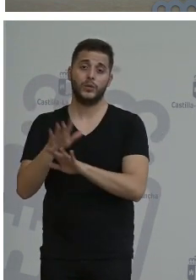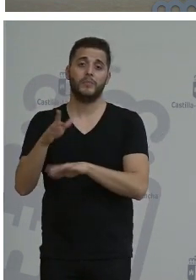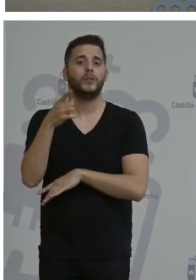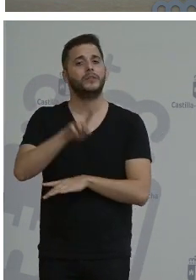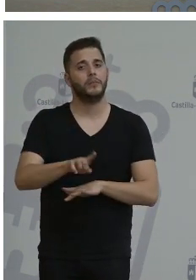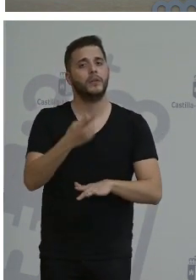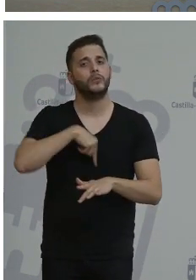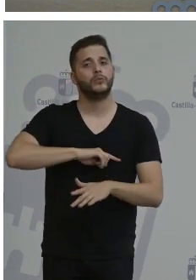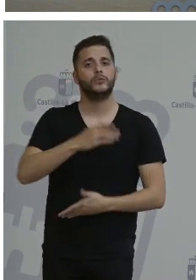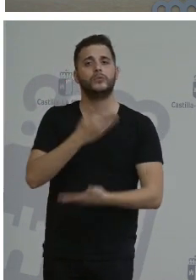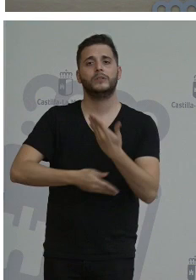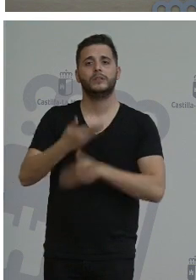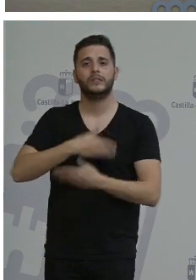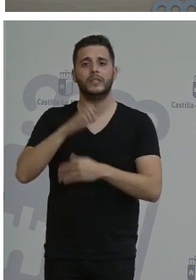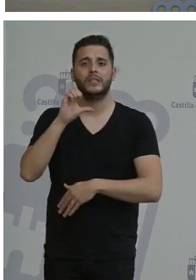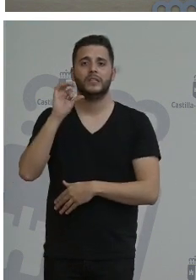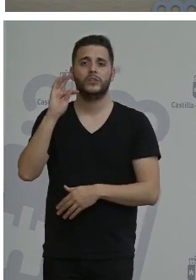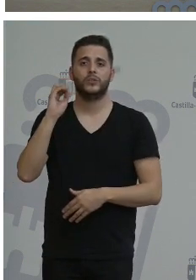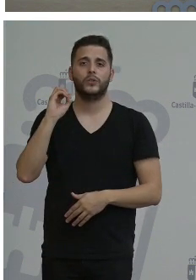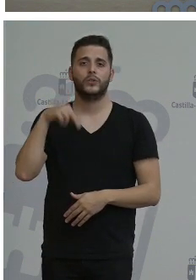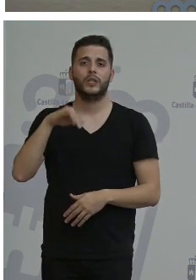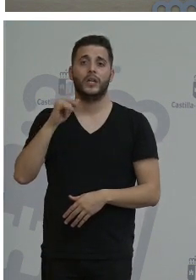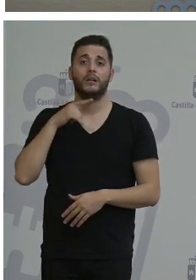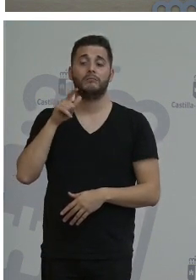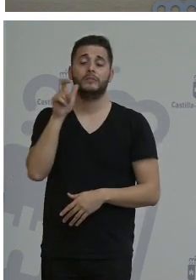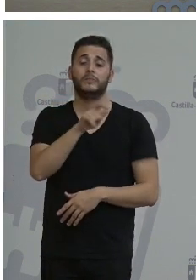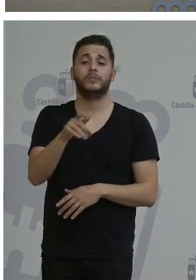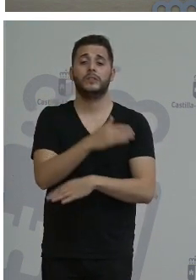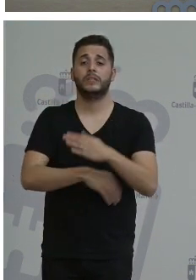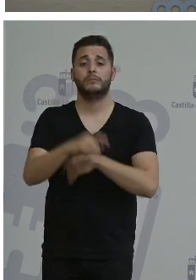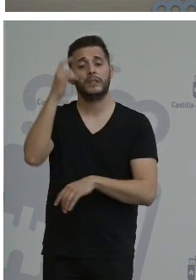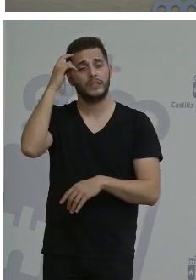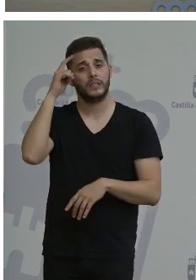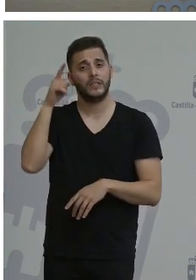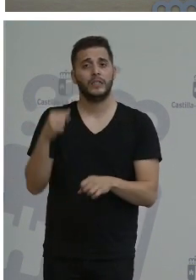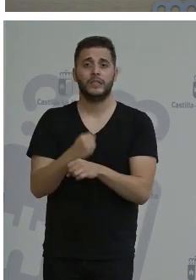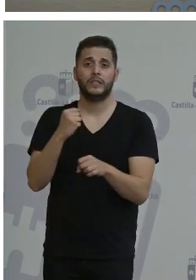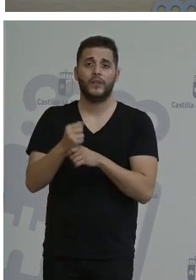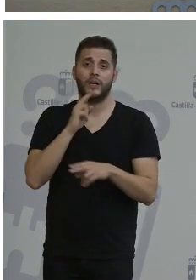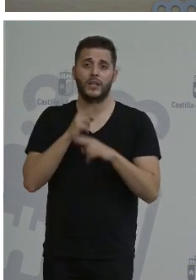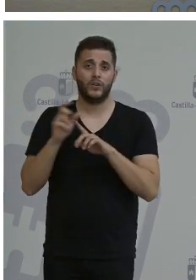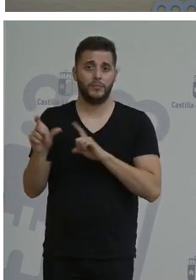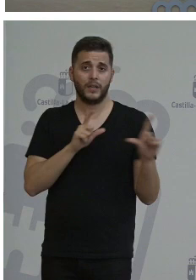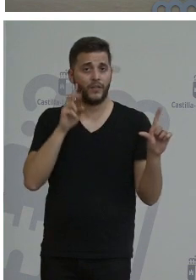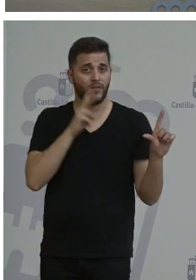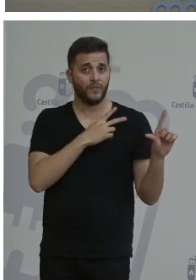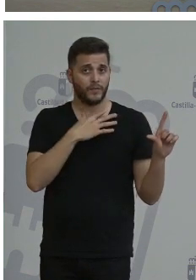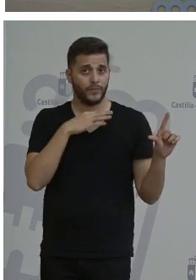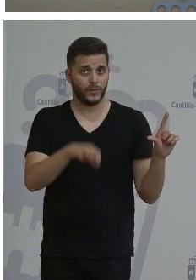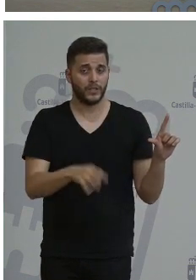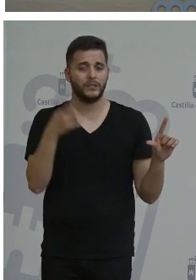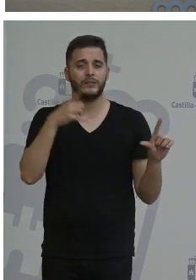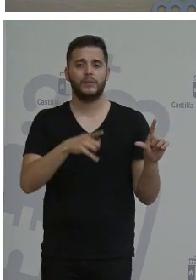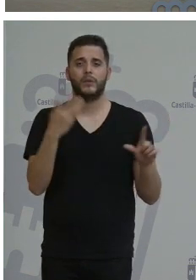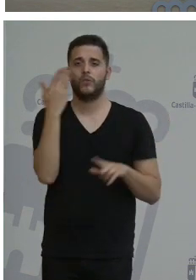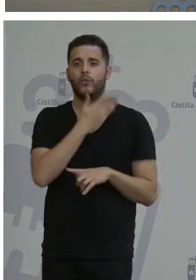con una organización de Estonia que también trabaja con personas con discapacidad intelectual que se llama EPBIT. Y con la Escuela